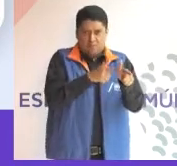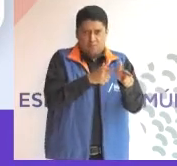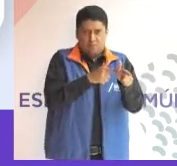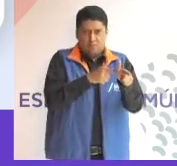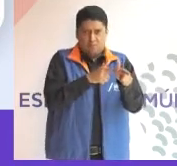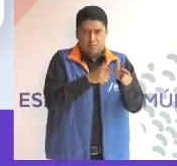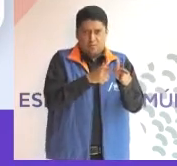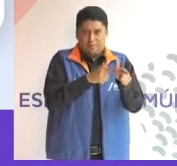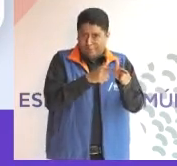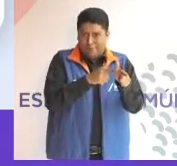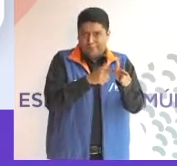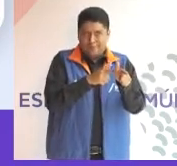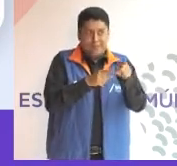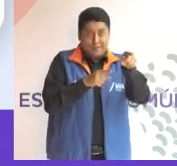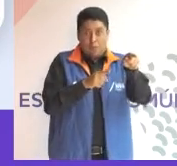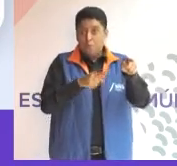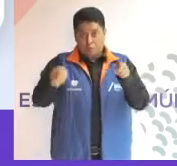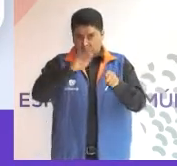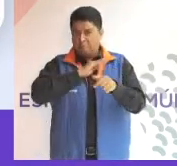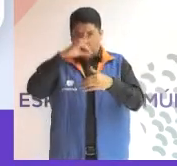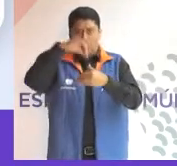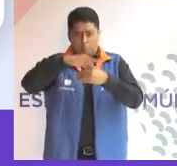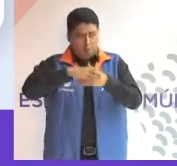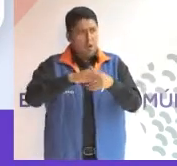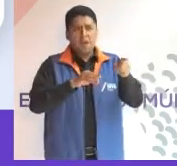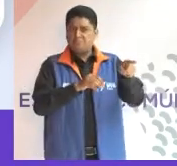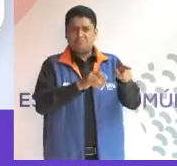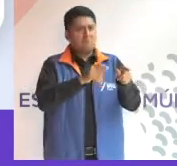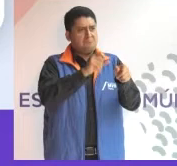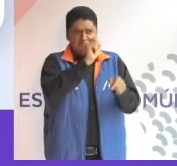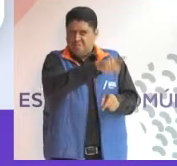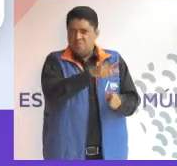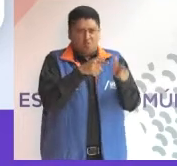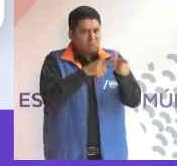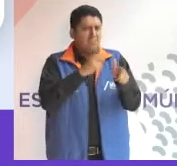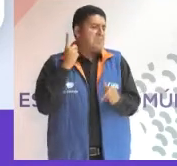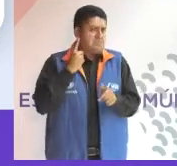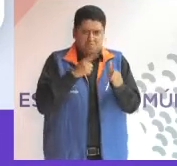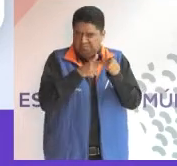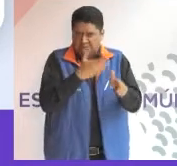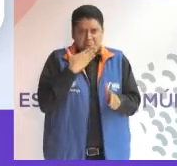al diputado que lo haga bien, que él va a depender de